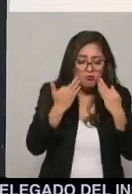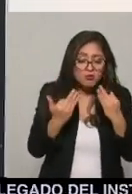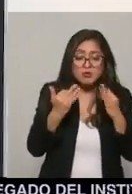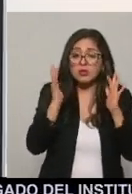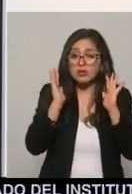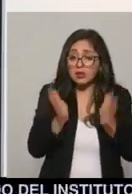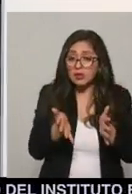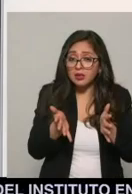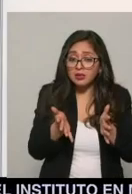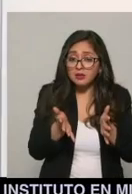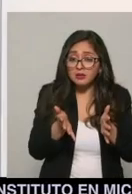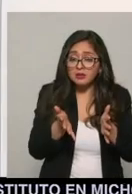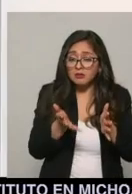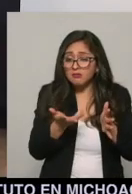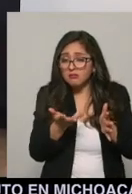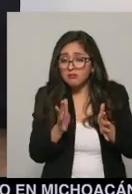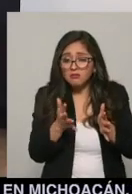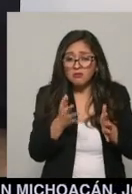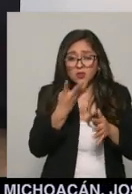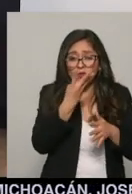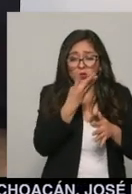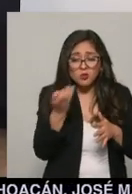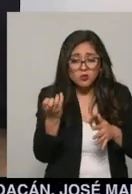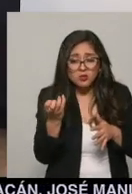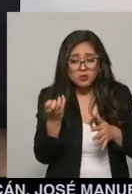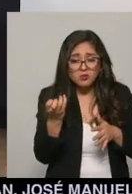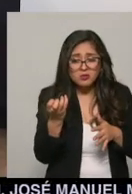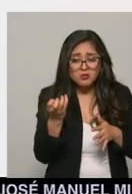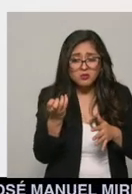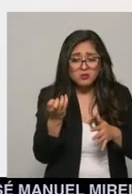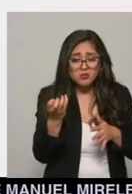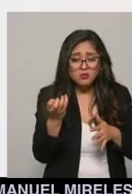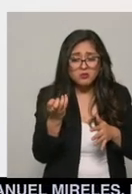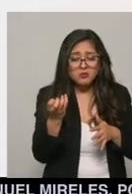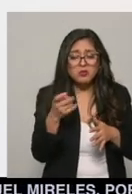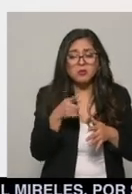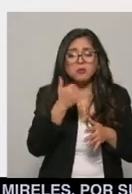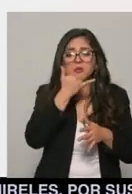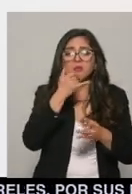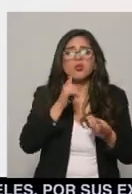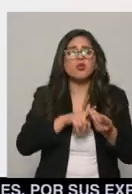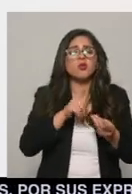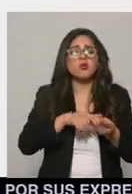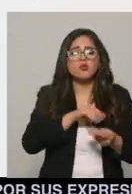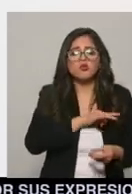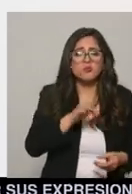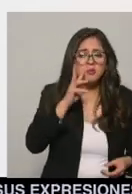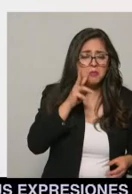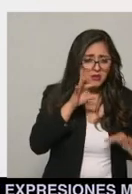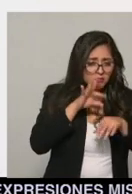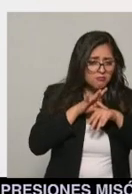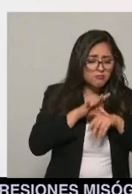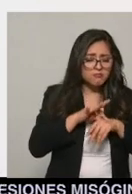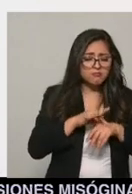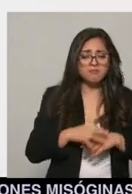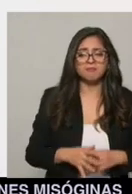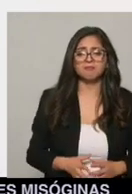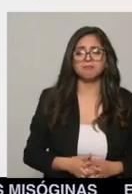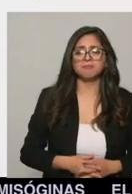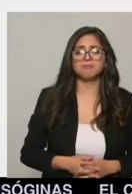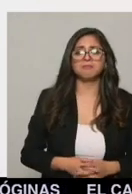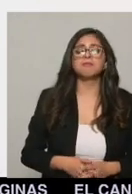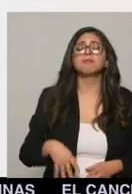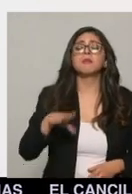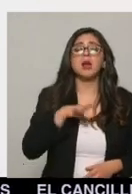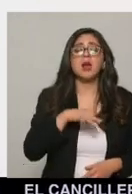dices, una serie de 400. Sí, o sea, se han inscrito. ¿Dónde se pueden ver? Tenemos una página,